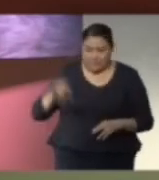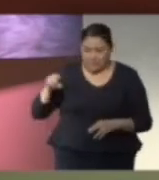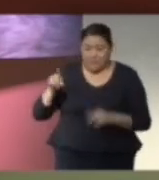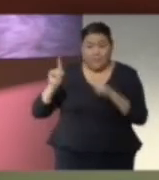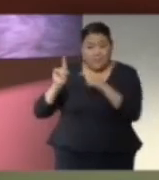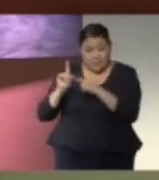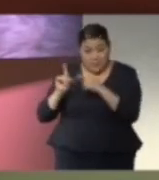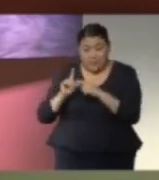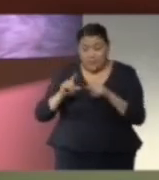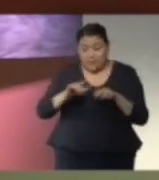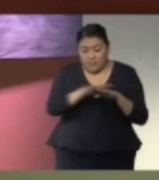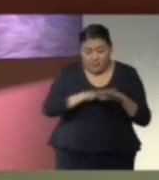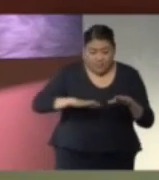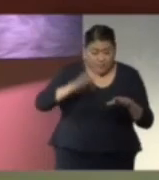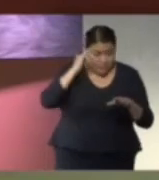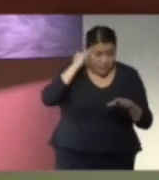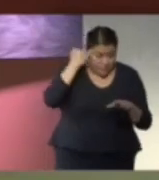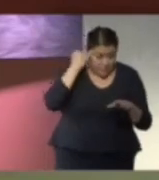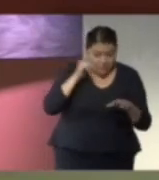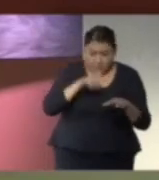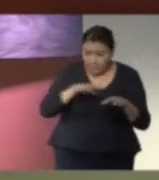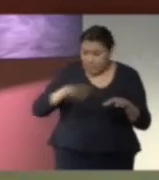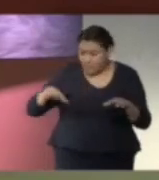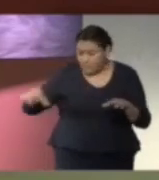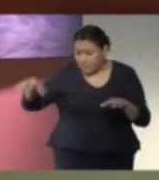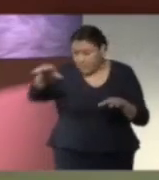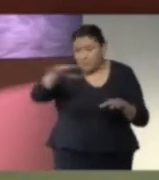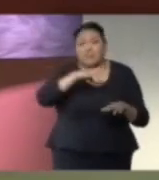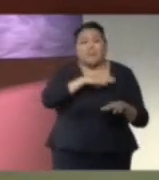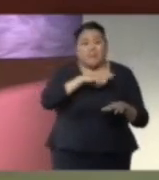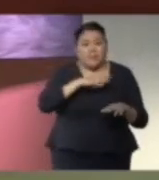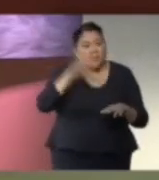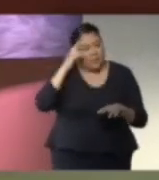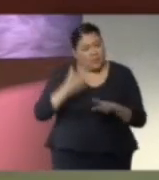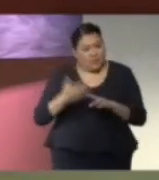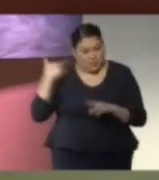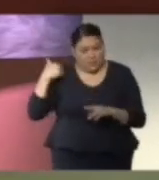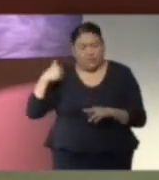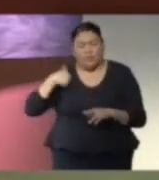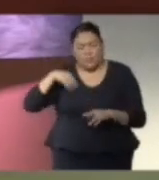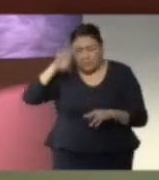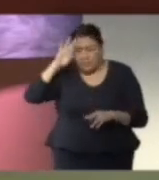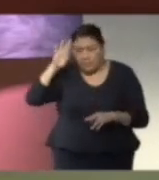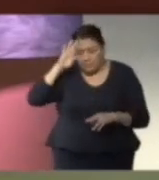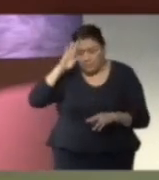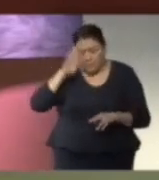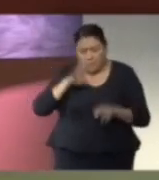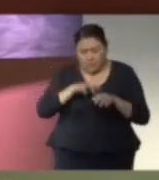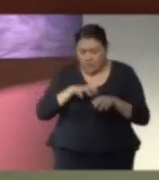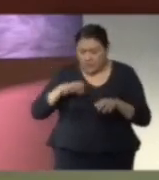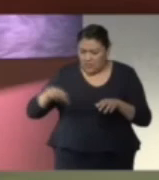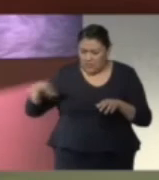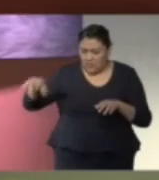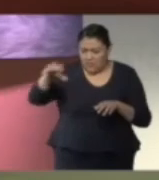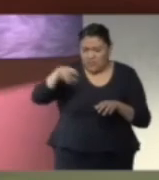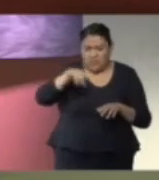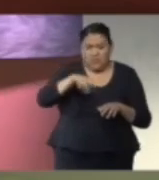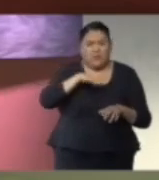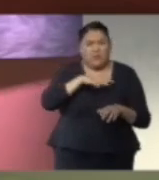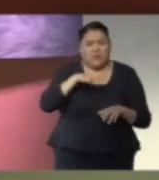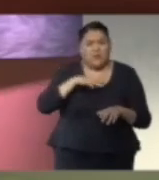pueblos y las comunidades indígenas se están enfrentando, por lo menos yo desde mi humilde opinión pienso que la estrategia de